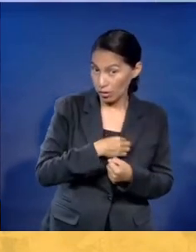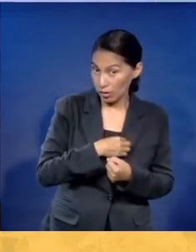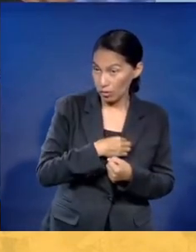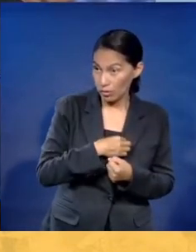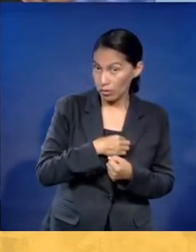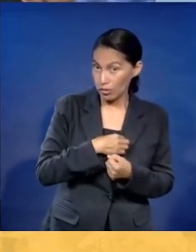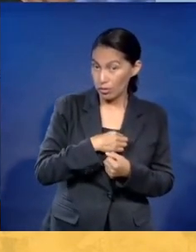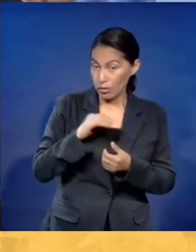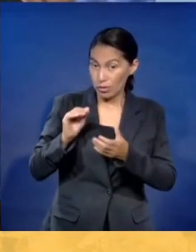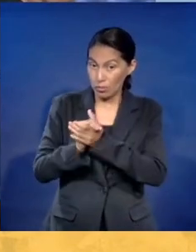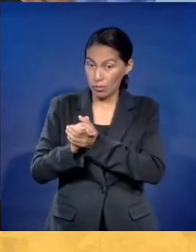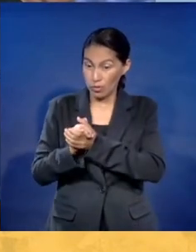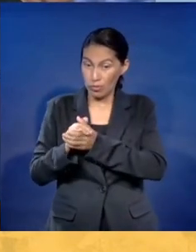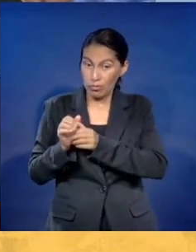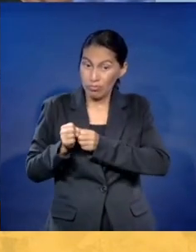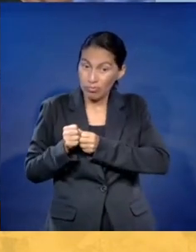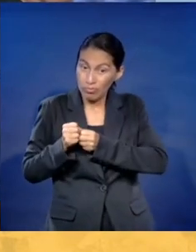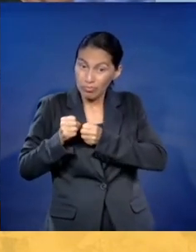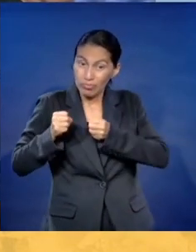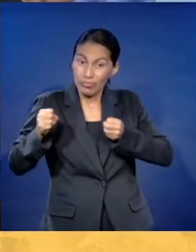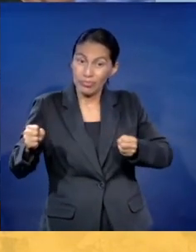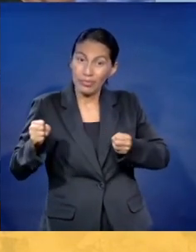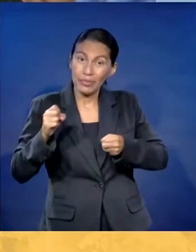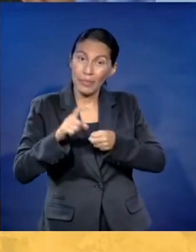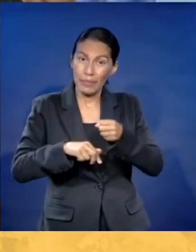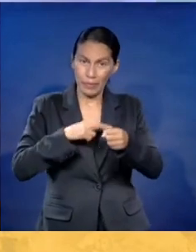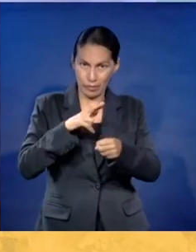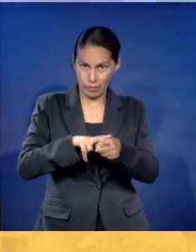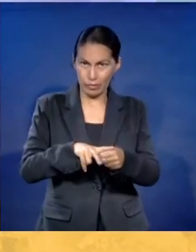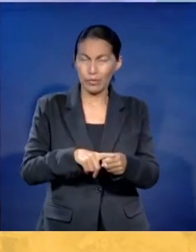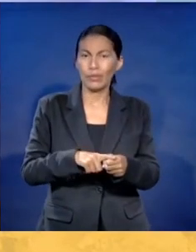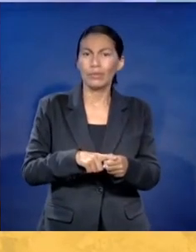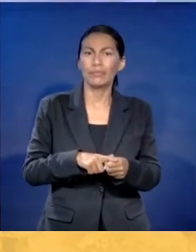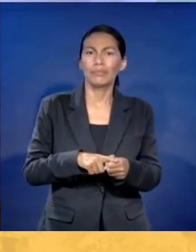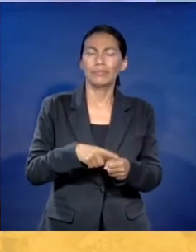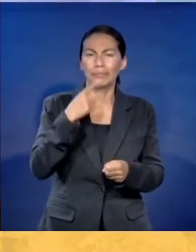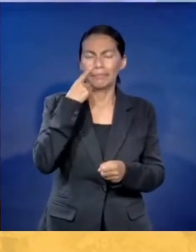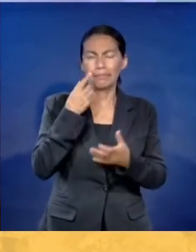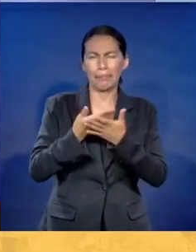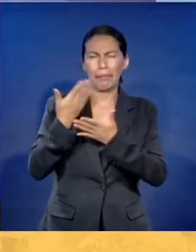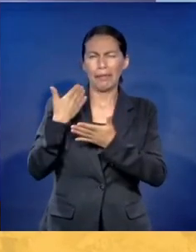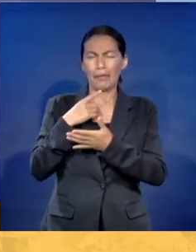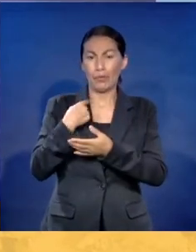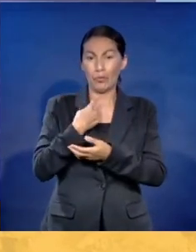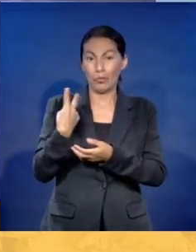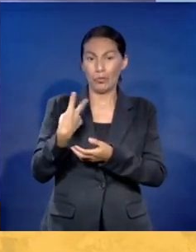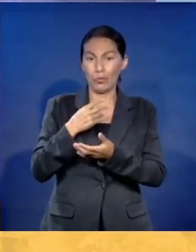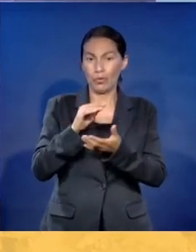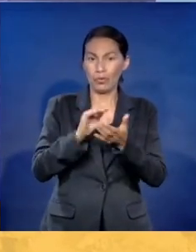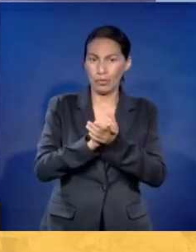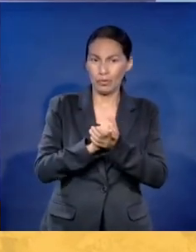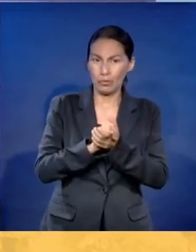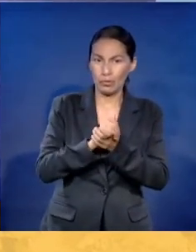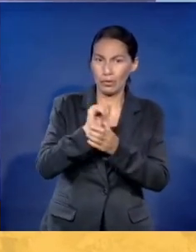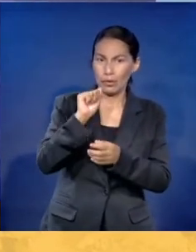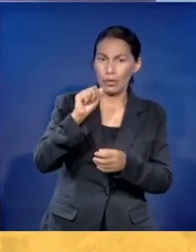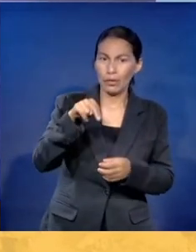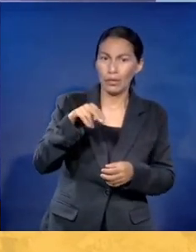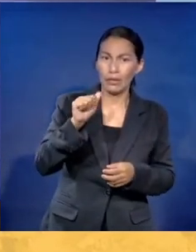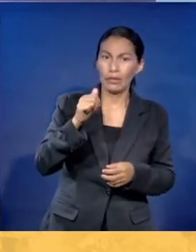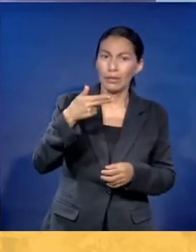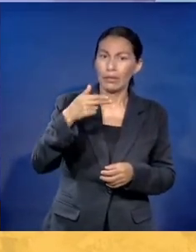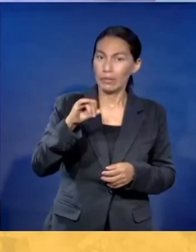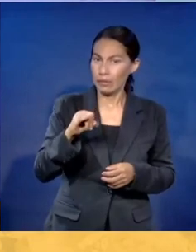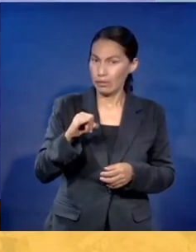natural Mira yo me acuerdo cuando nos casamos Anahí es bien atenta Bien